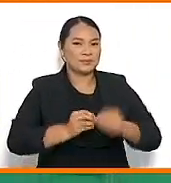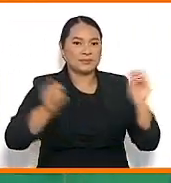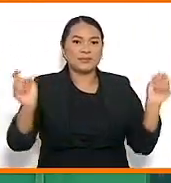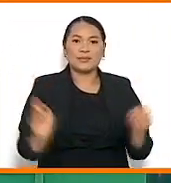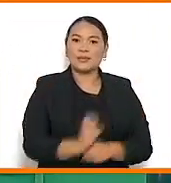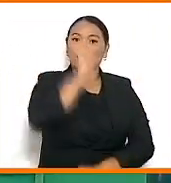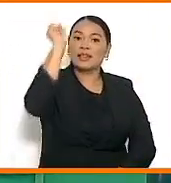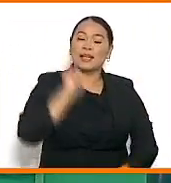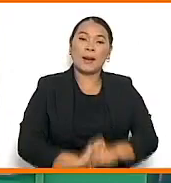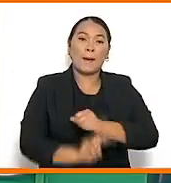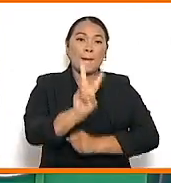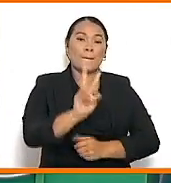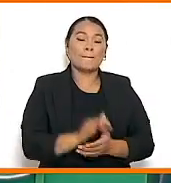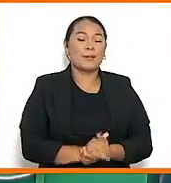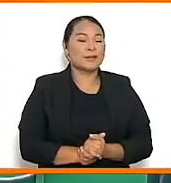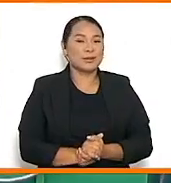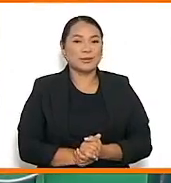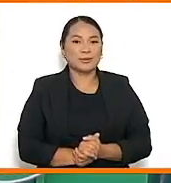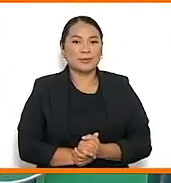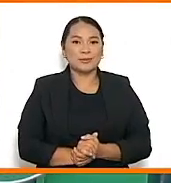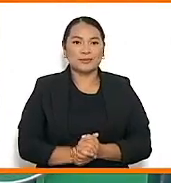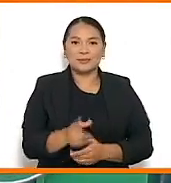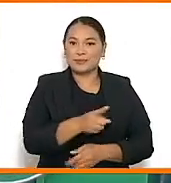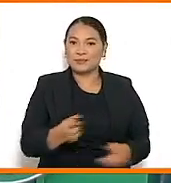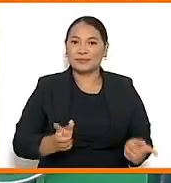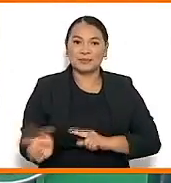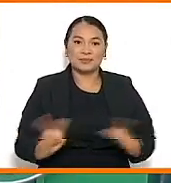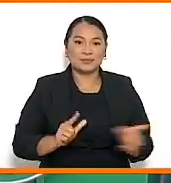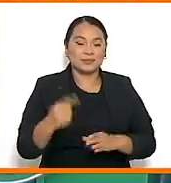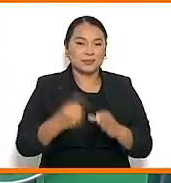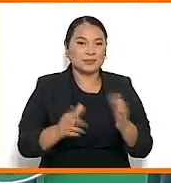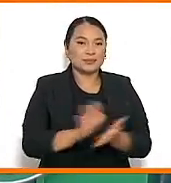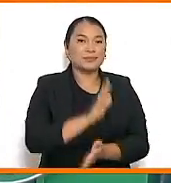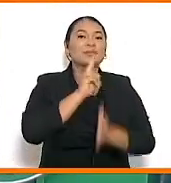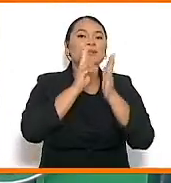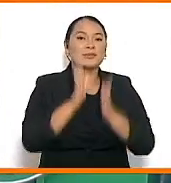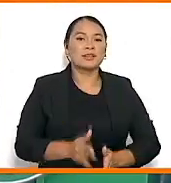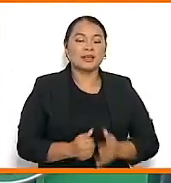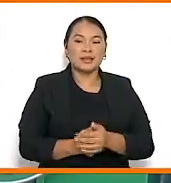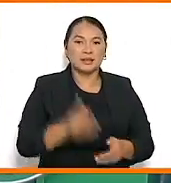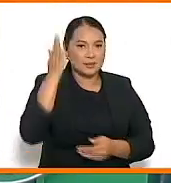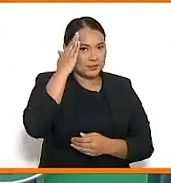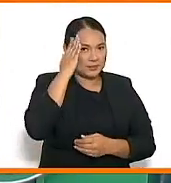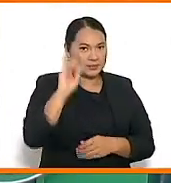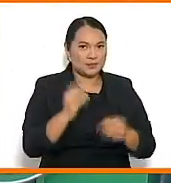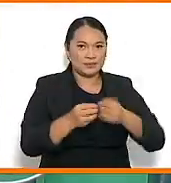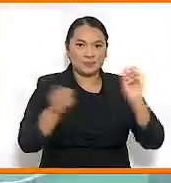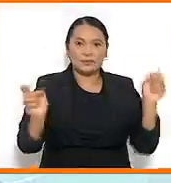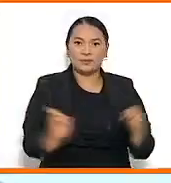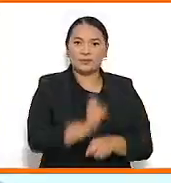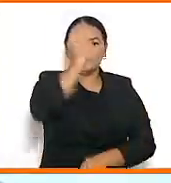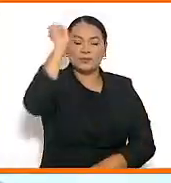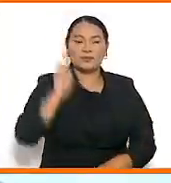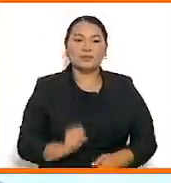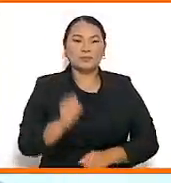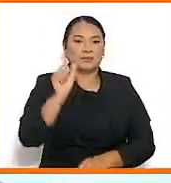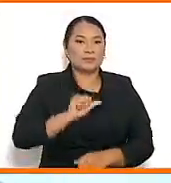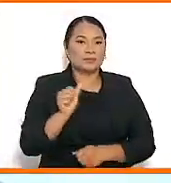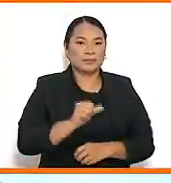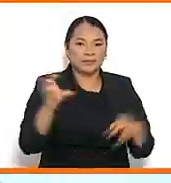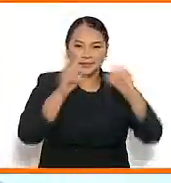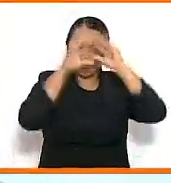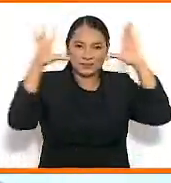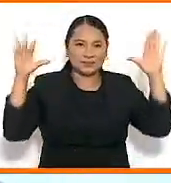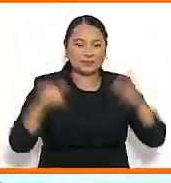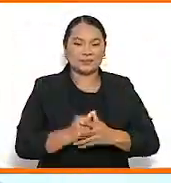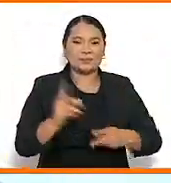afortunados números ganadores en premiados. Espero tengas tu guía catracha en mano porque vamos a conocer su primer número ganador en esta mañana y su